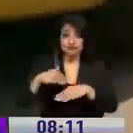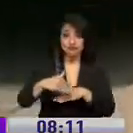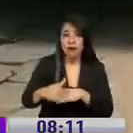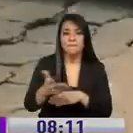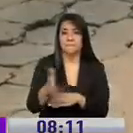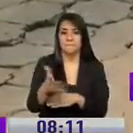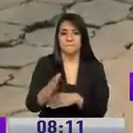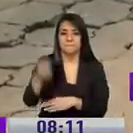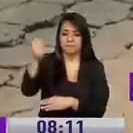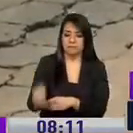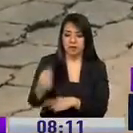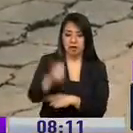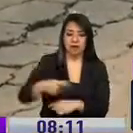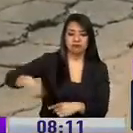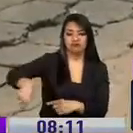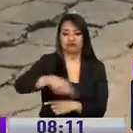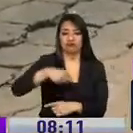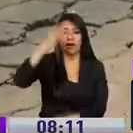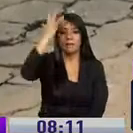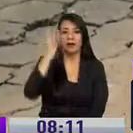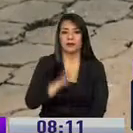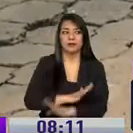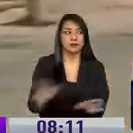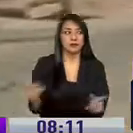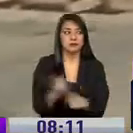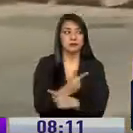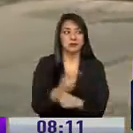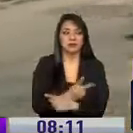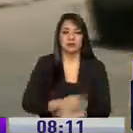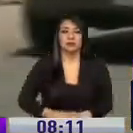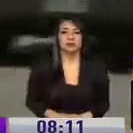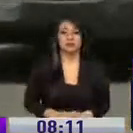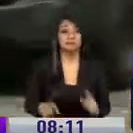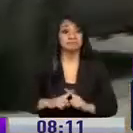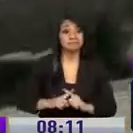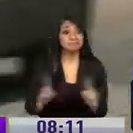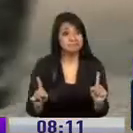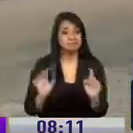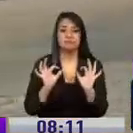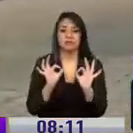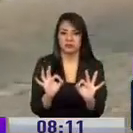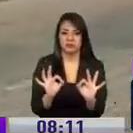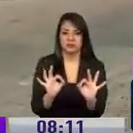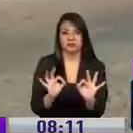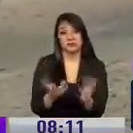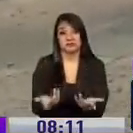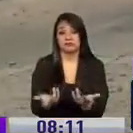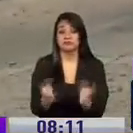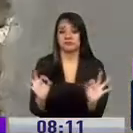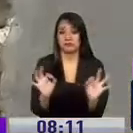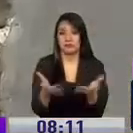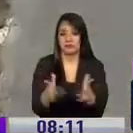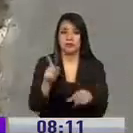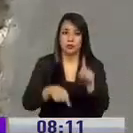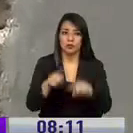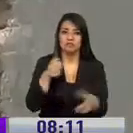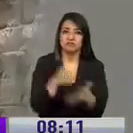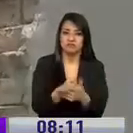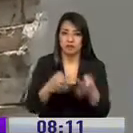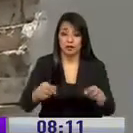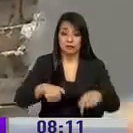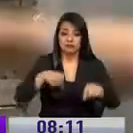Unos palos y una cinta amarilla alertan del peligro a los conductores. Sin embargo, ya se registraron varios accidentes. Este es doble